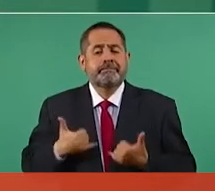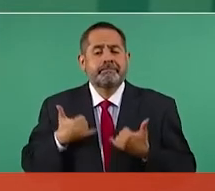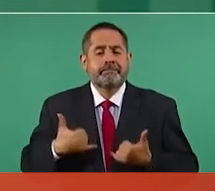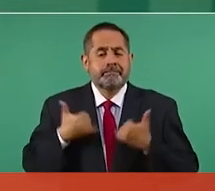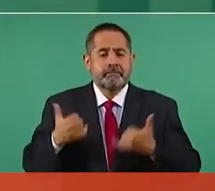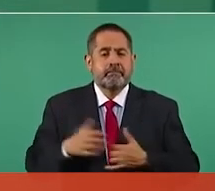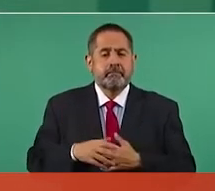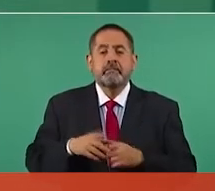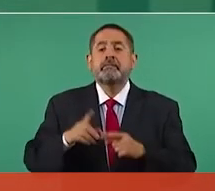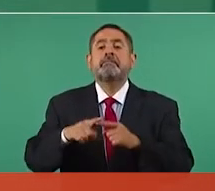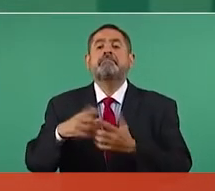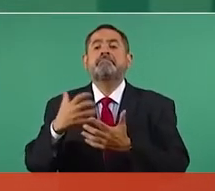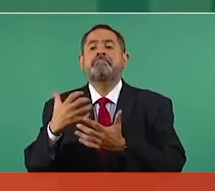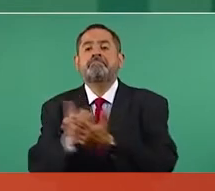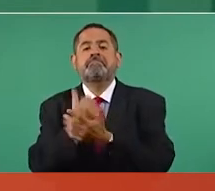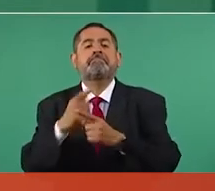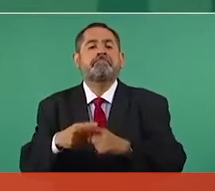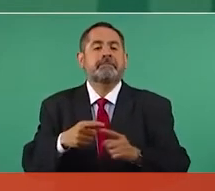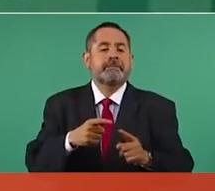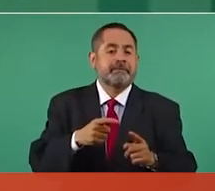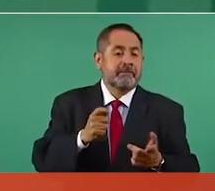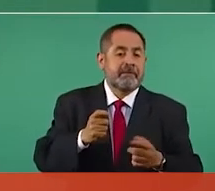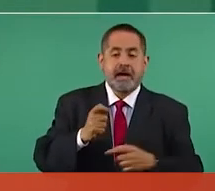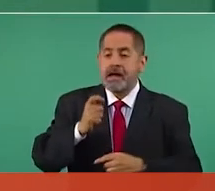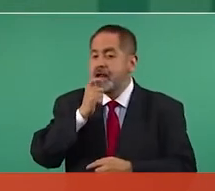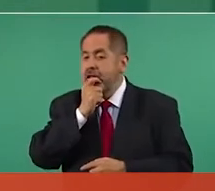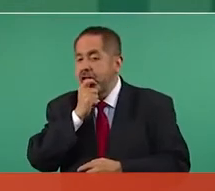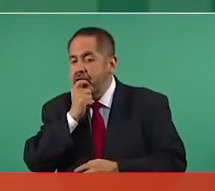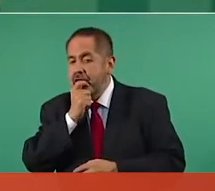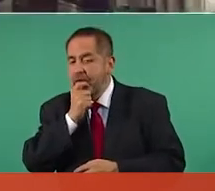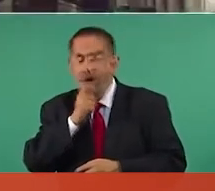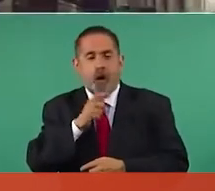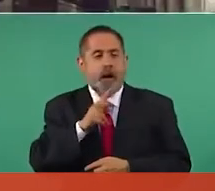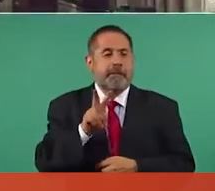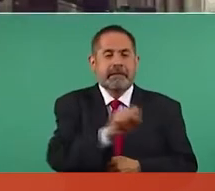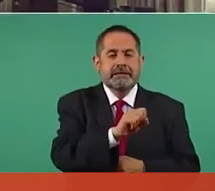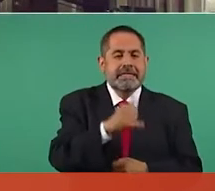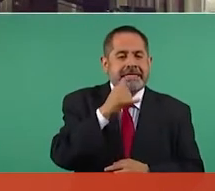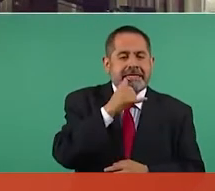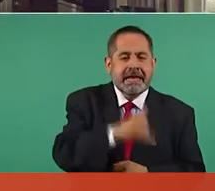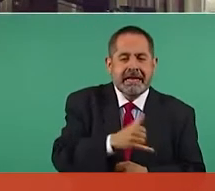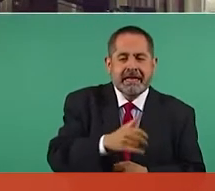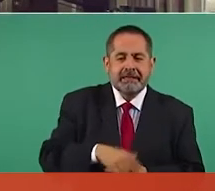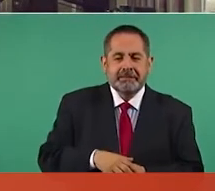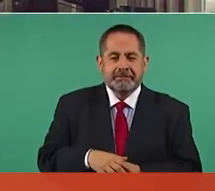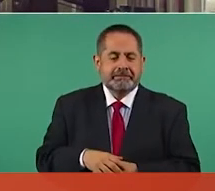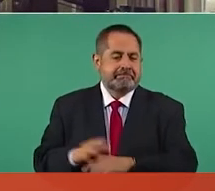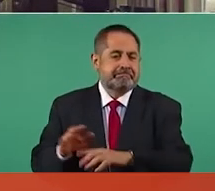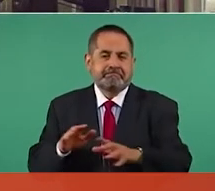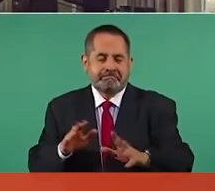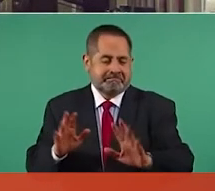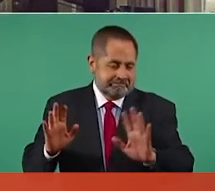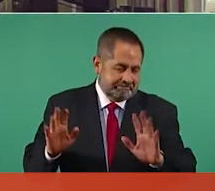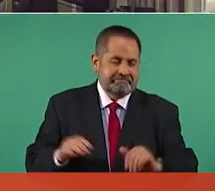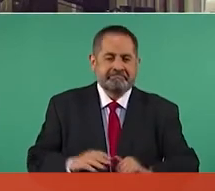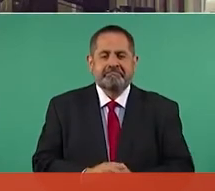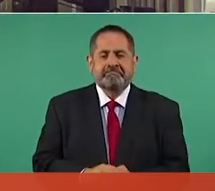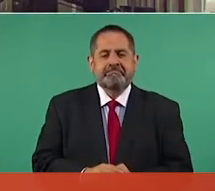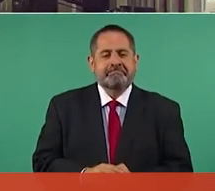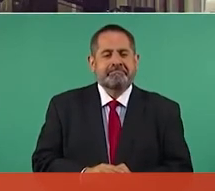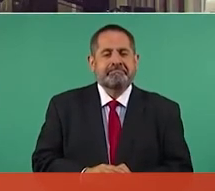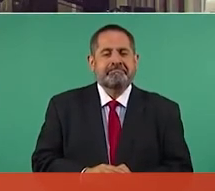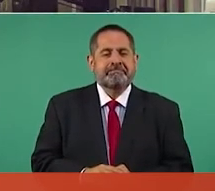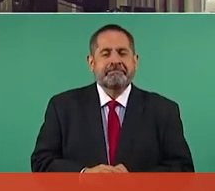¿a quién le van? ¿A Inglaterra o a Italia? Bueno,